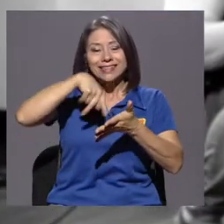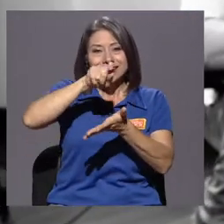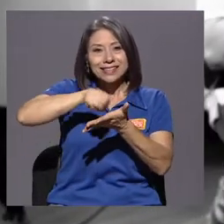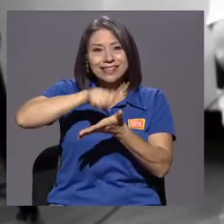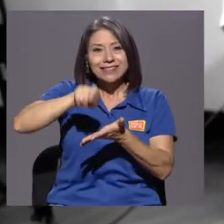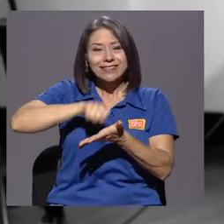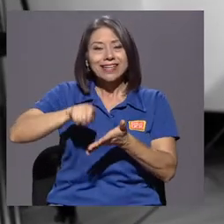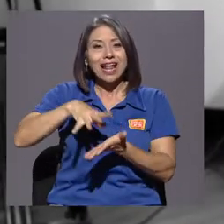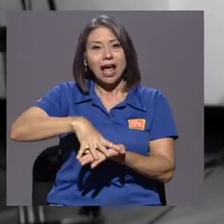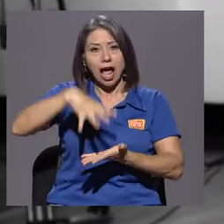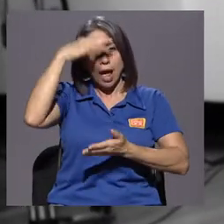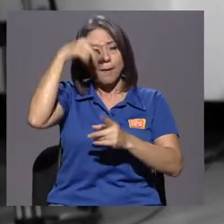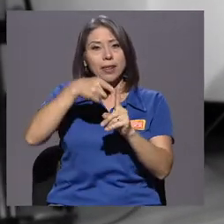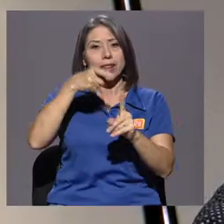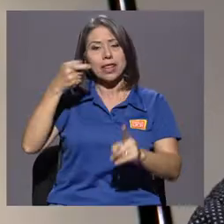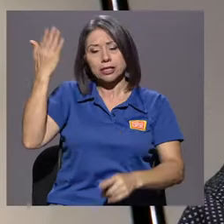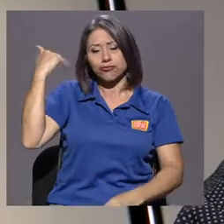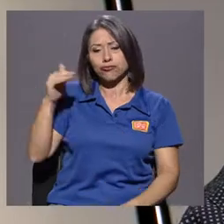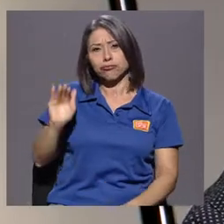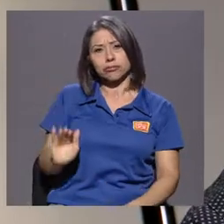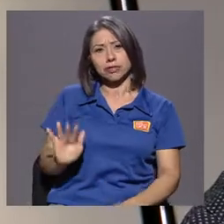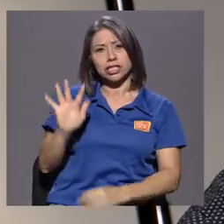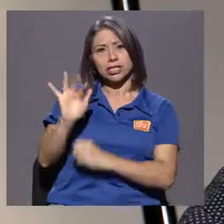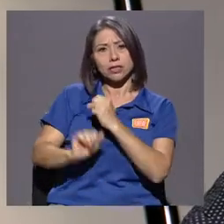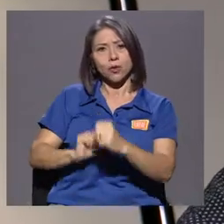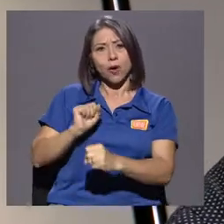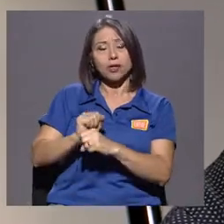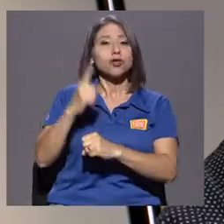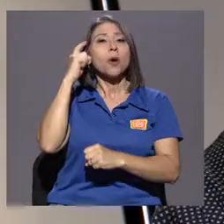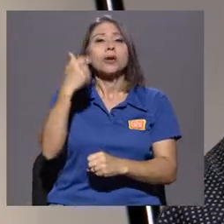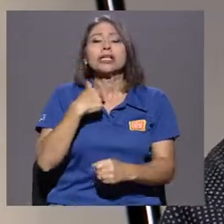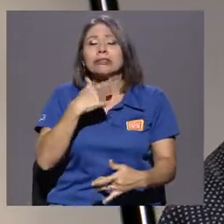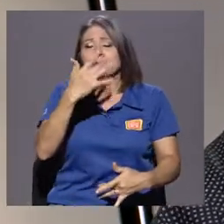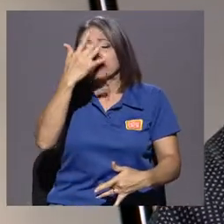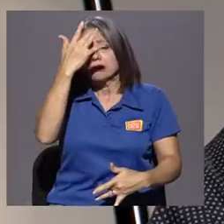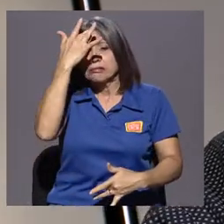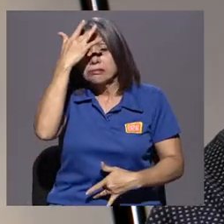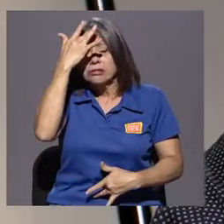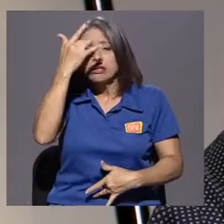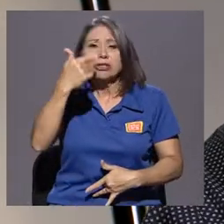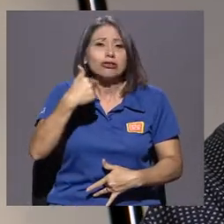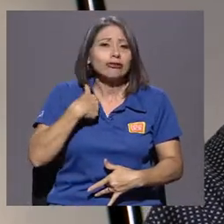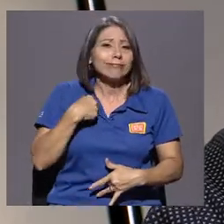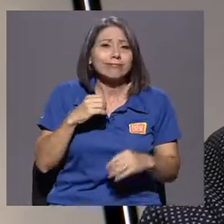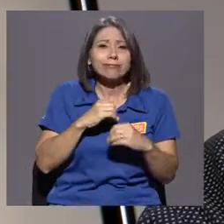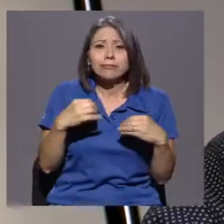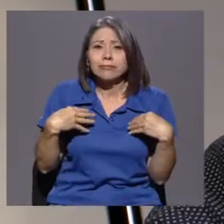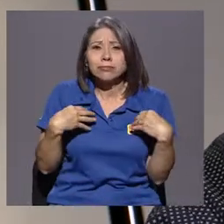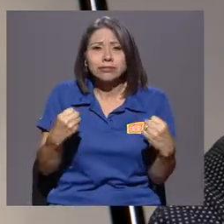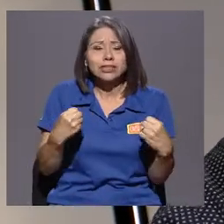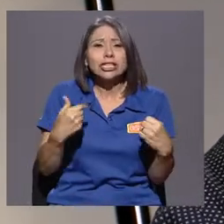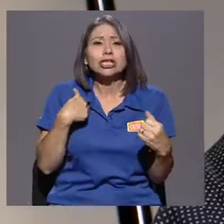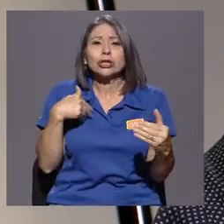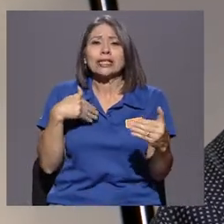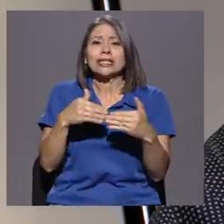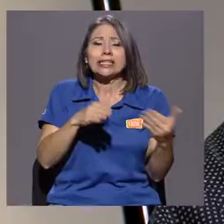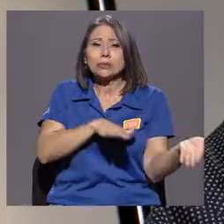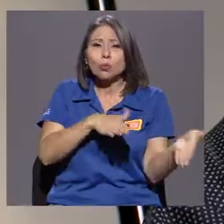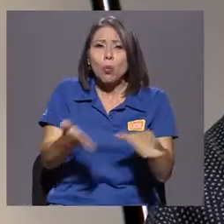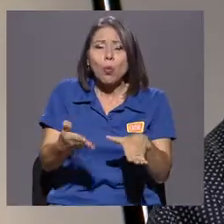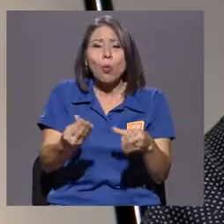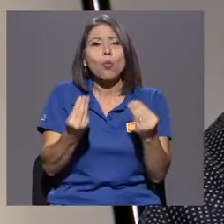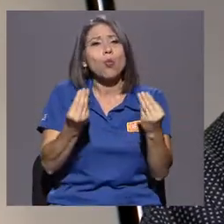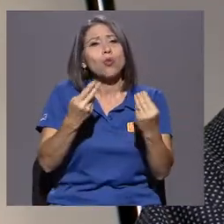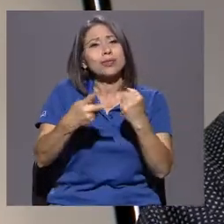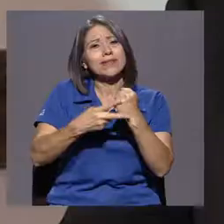aprendí desde los 5 años porque mi salud era tan precaria era tan frágil yo realmente estuve cerca de la muerte muchas